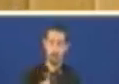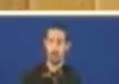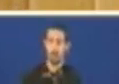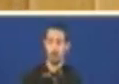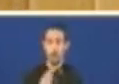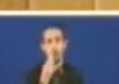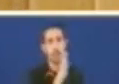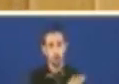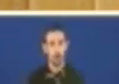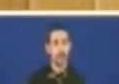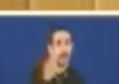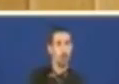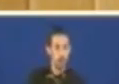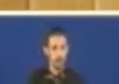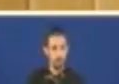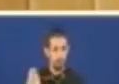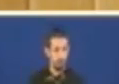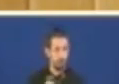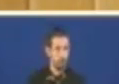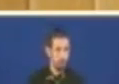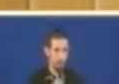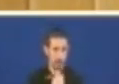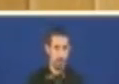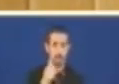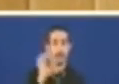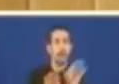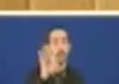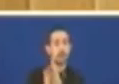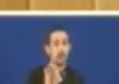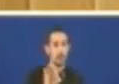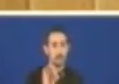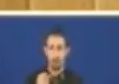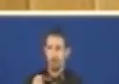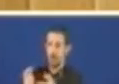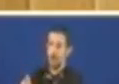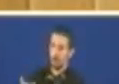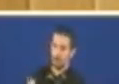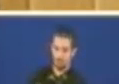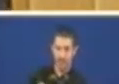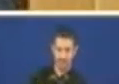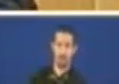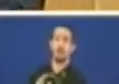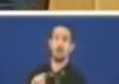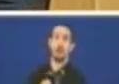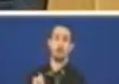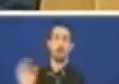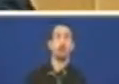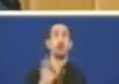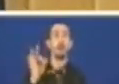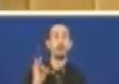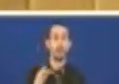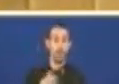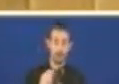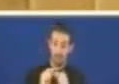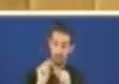a remuneración era maior, o interese que recibían era superior, e que a única diferencia co prazo fixo